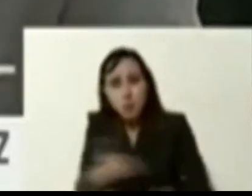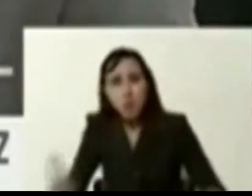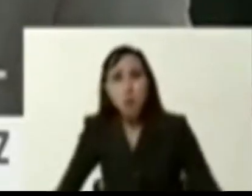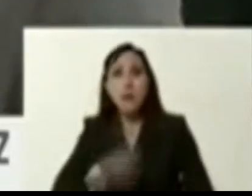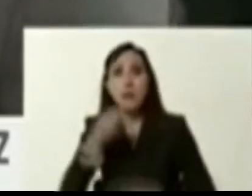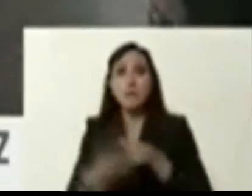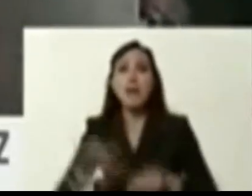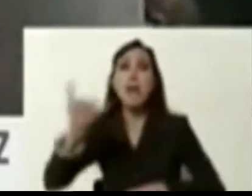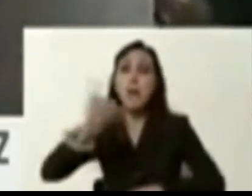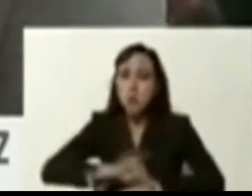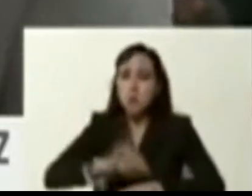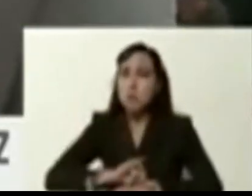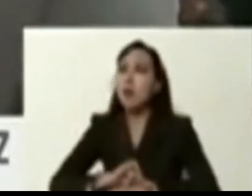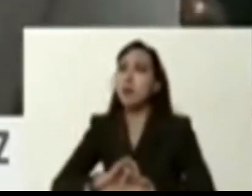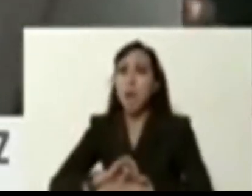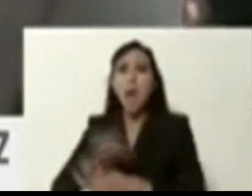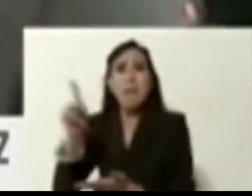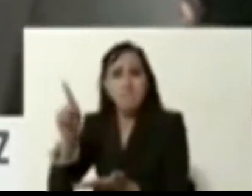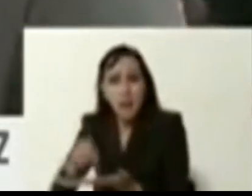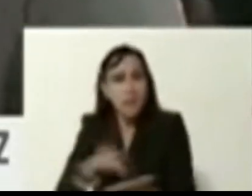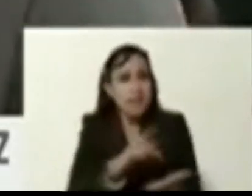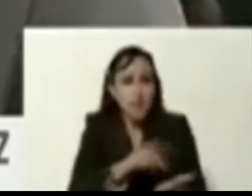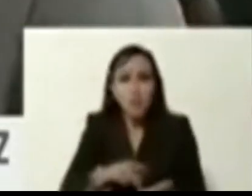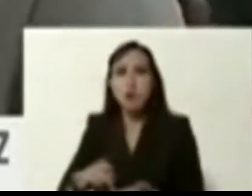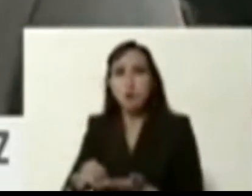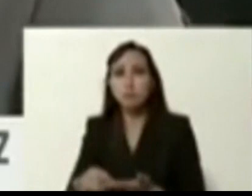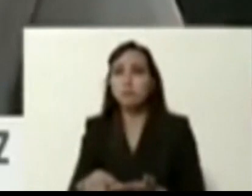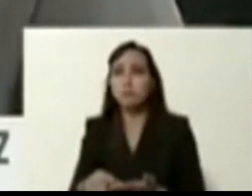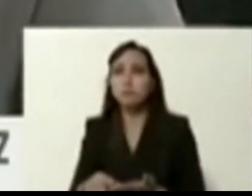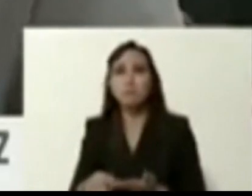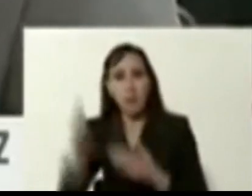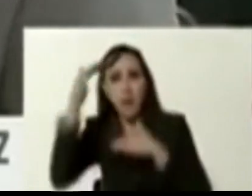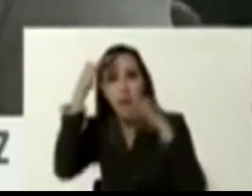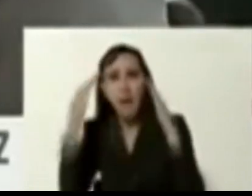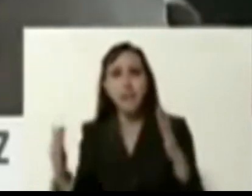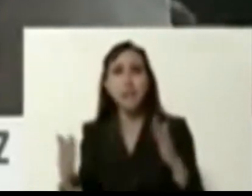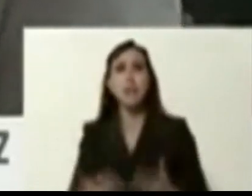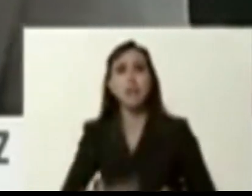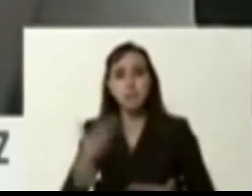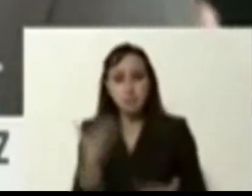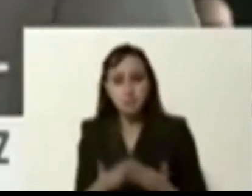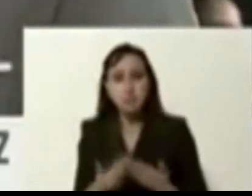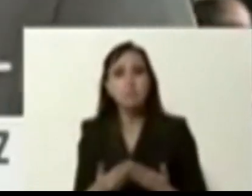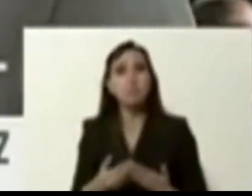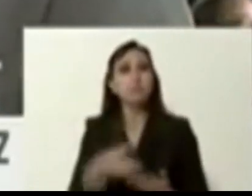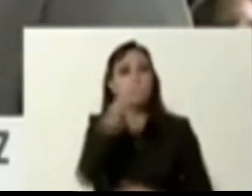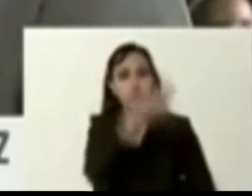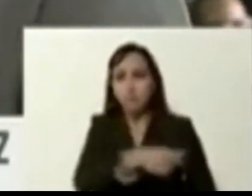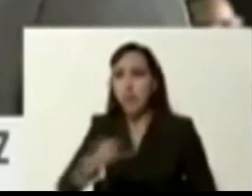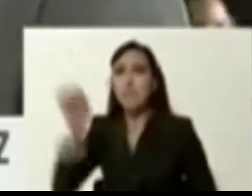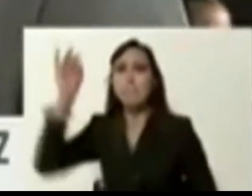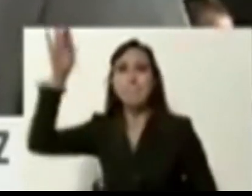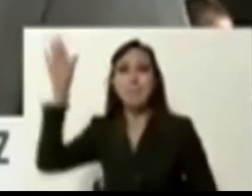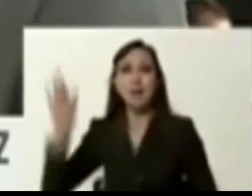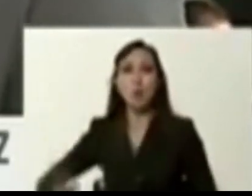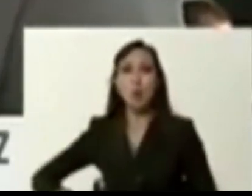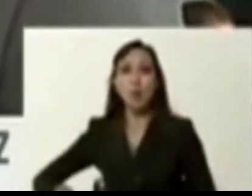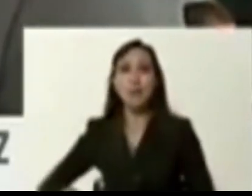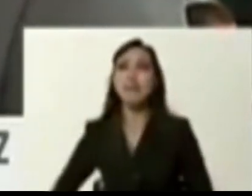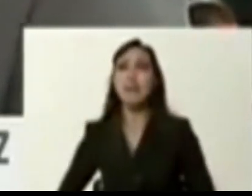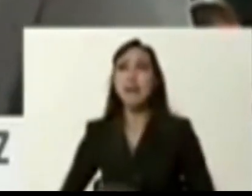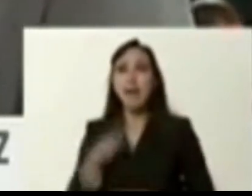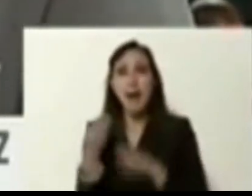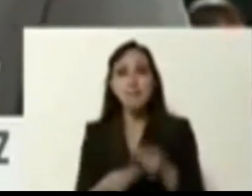Un grupo de diputados evangélicos opositores está decidido a estremecer el Estado laico con la propuesta de una ley de religión, que